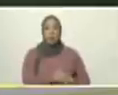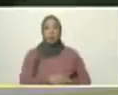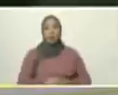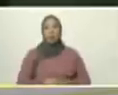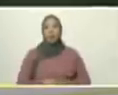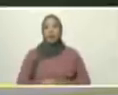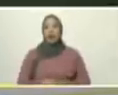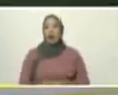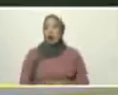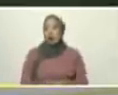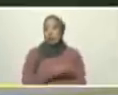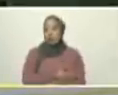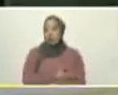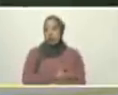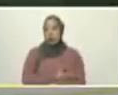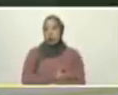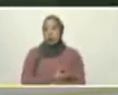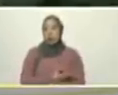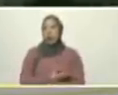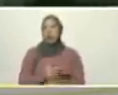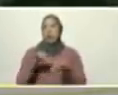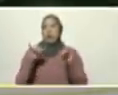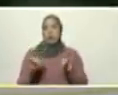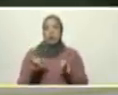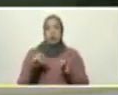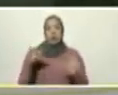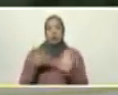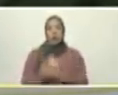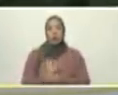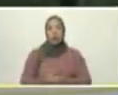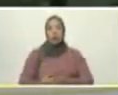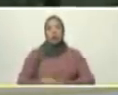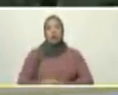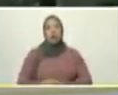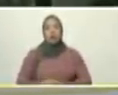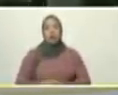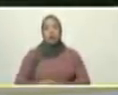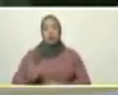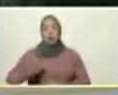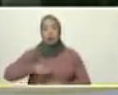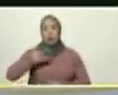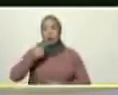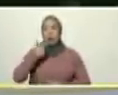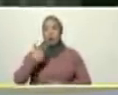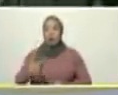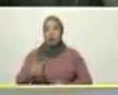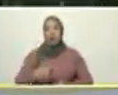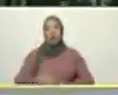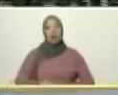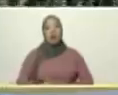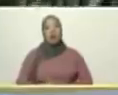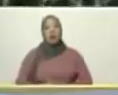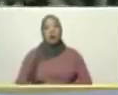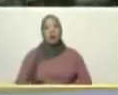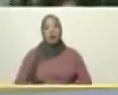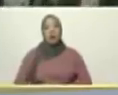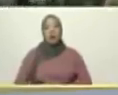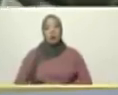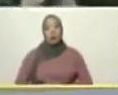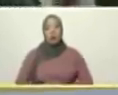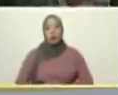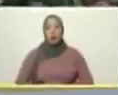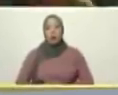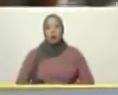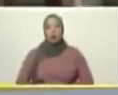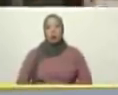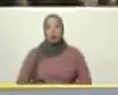la que se pretendió aquel 12 de abril. Pudiéramos decir que